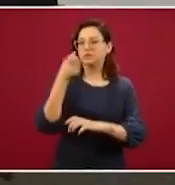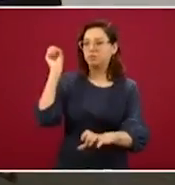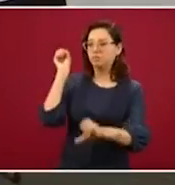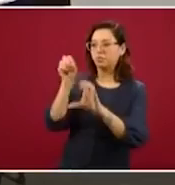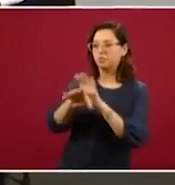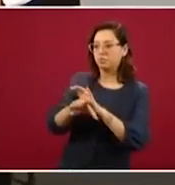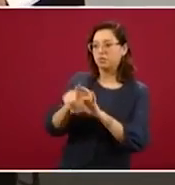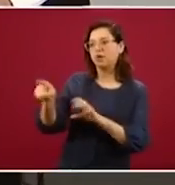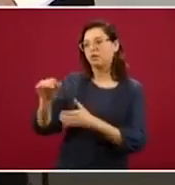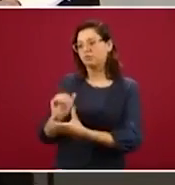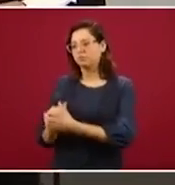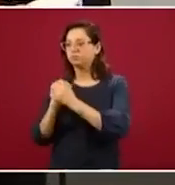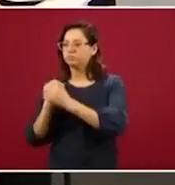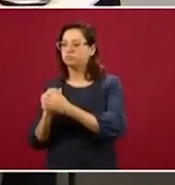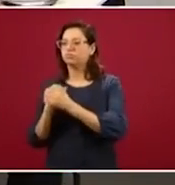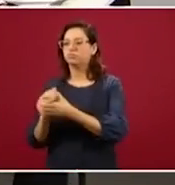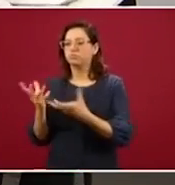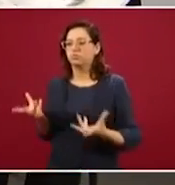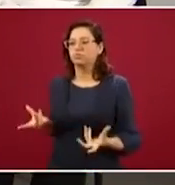la cantidad